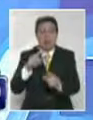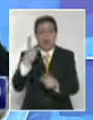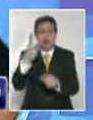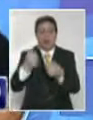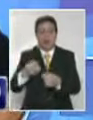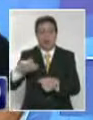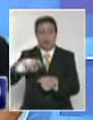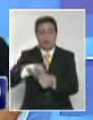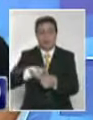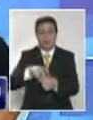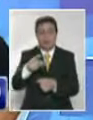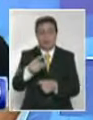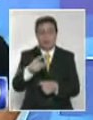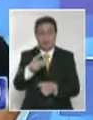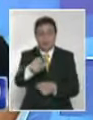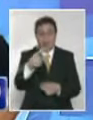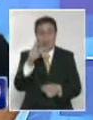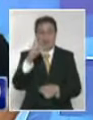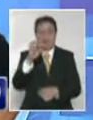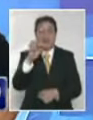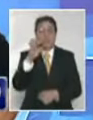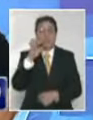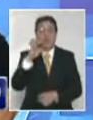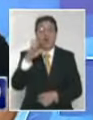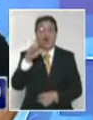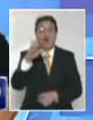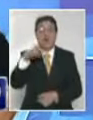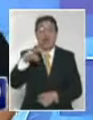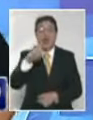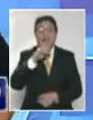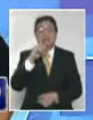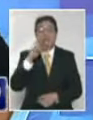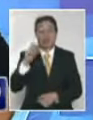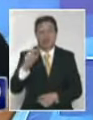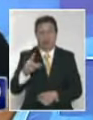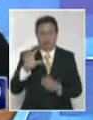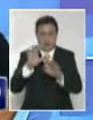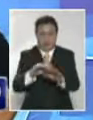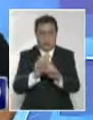auto con inmunidad diplomática. Entonces el Teleanálisis,